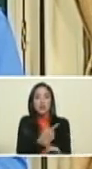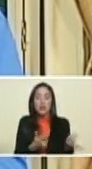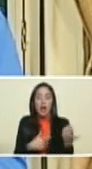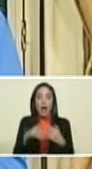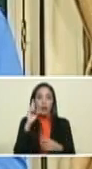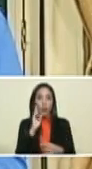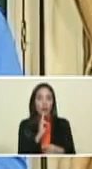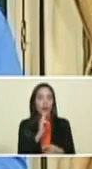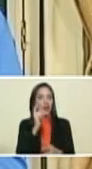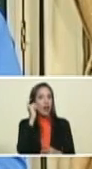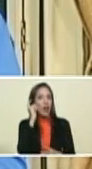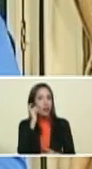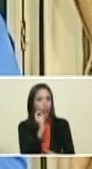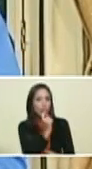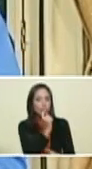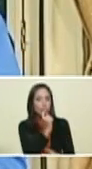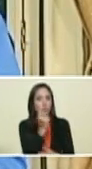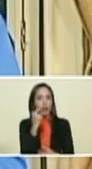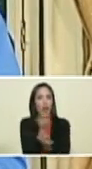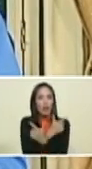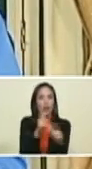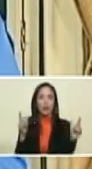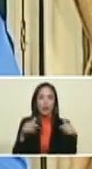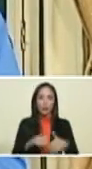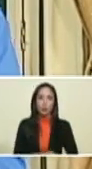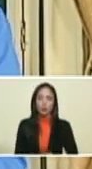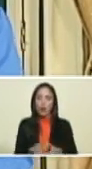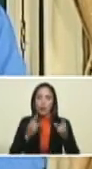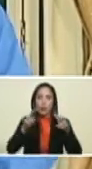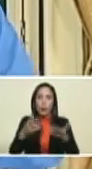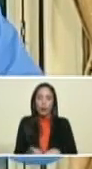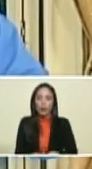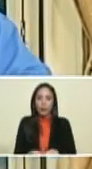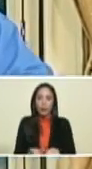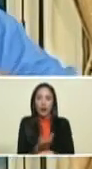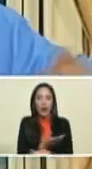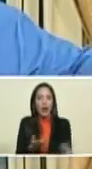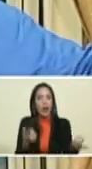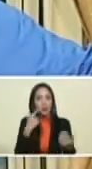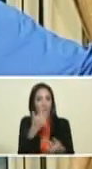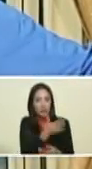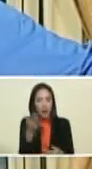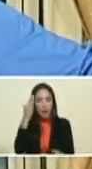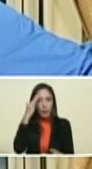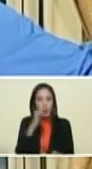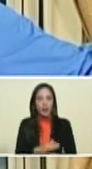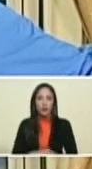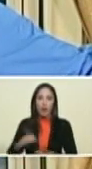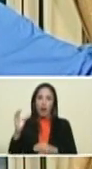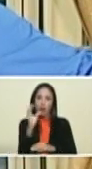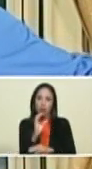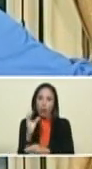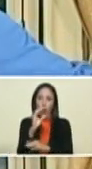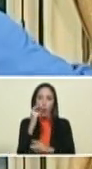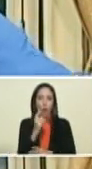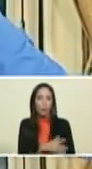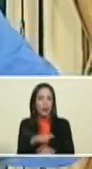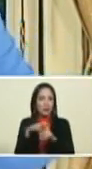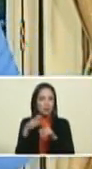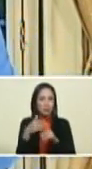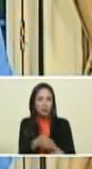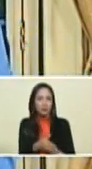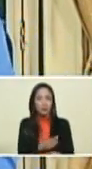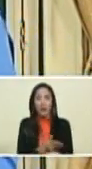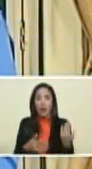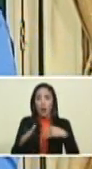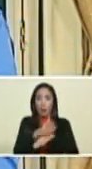quien le dio la libertad al Perú. No lo han perdonado nunca. La oligarquía bogotana, santanderista, criminal y